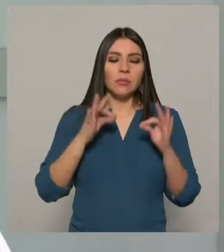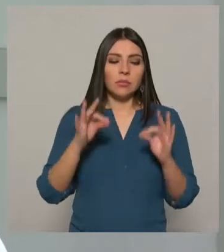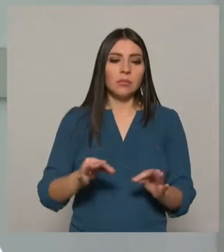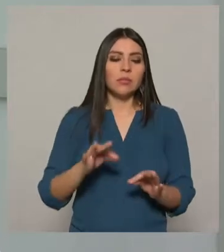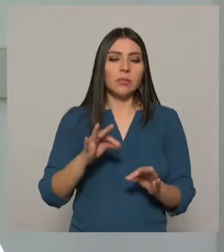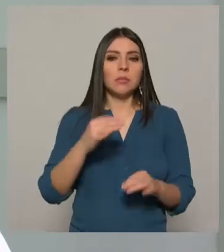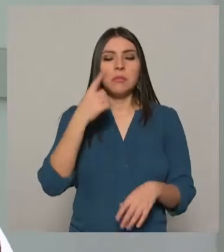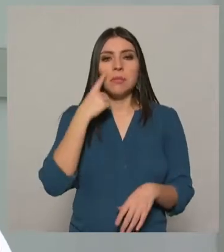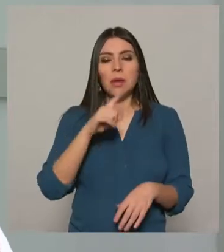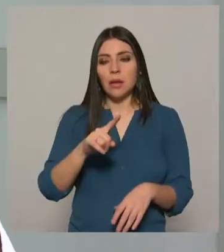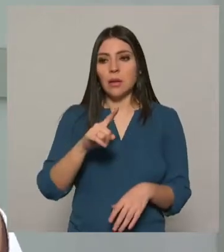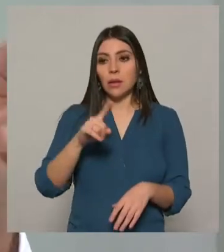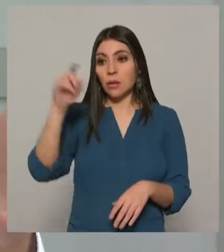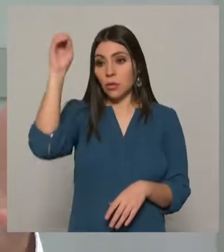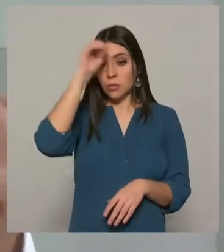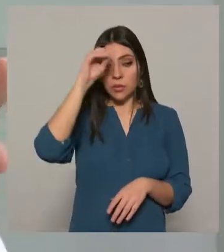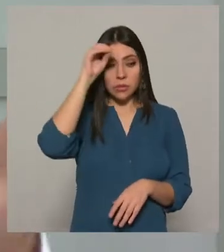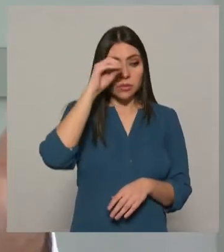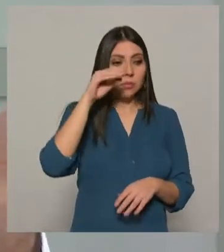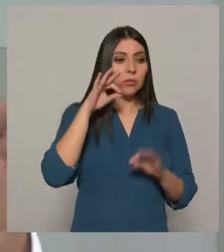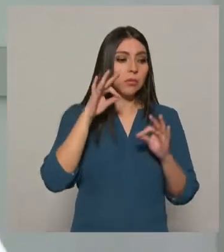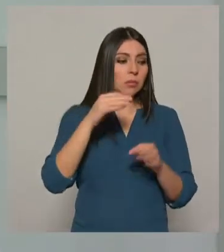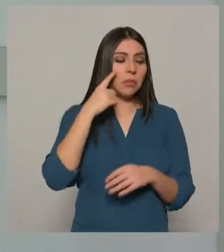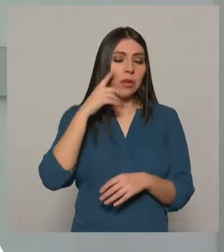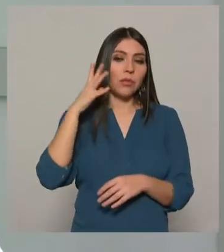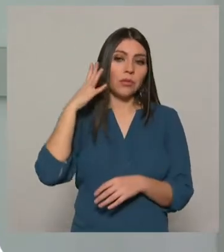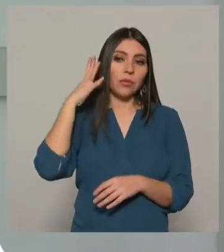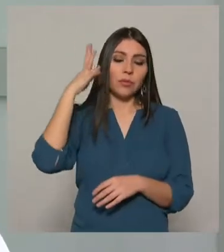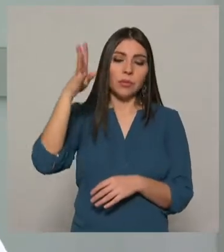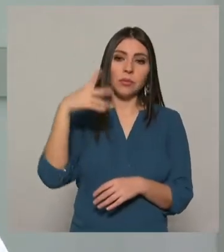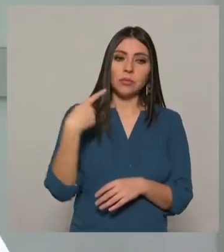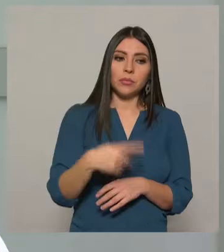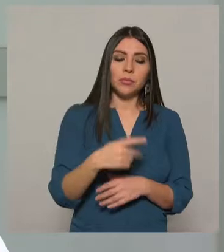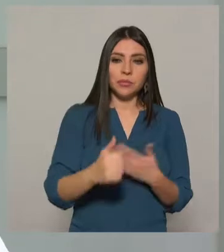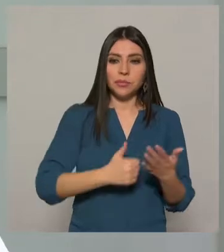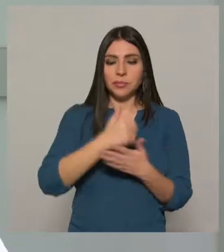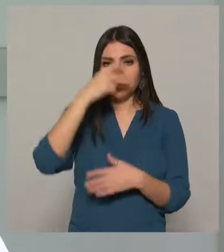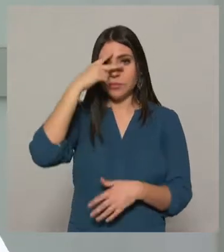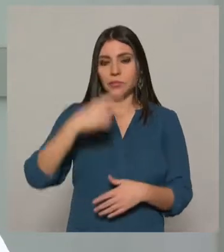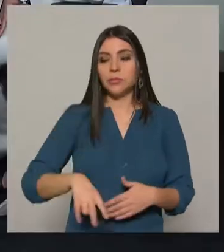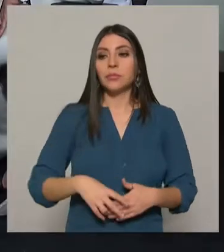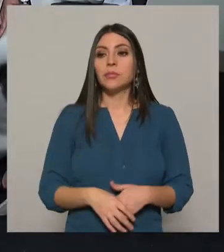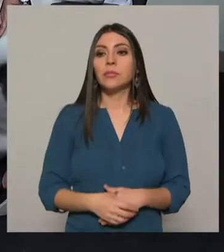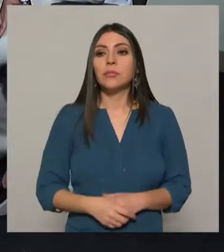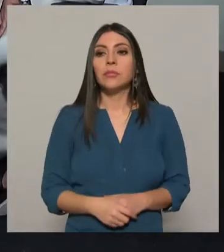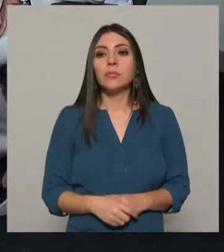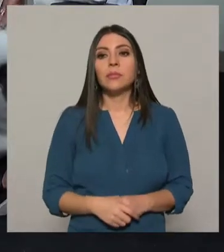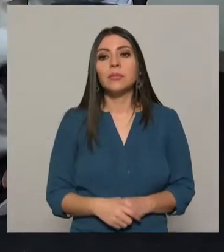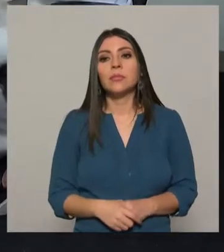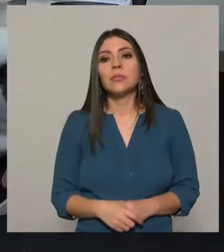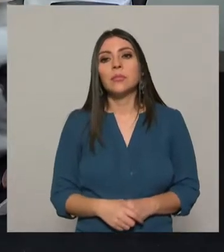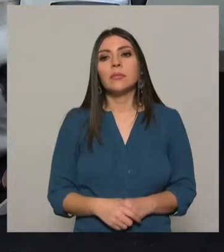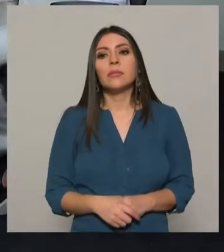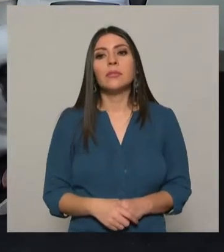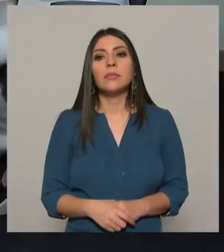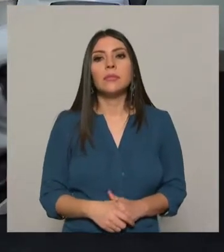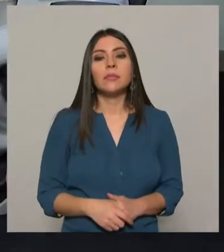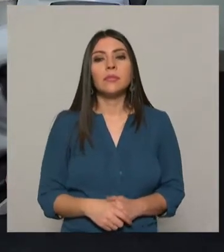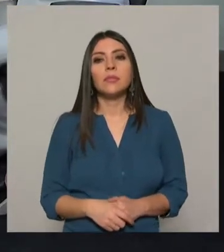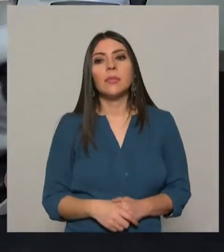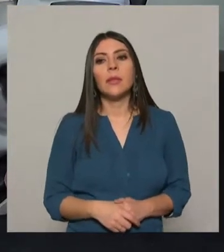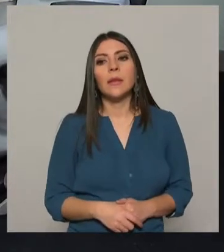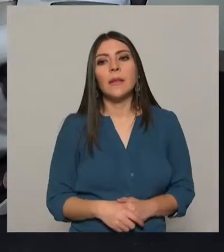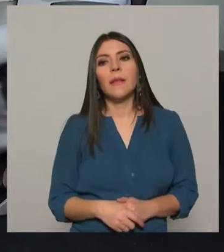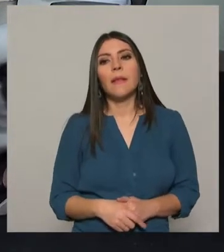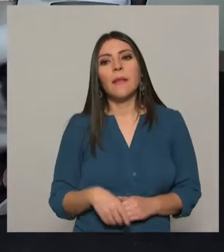a criterios de desarrollo de nuestra propia capital. Claro. ¿Y cómo se van a destinar estos recursos en los